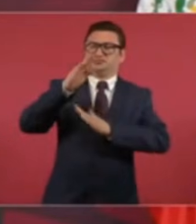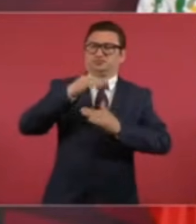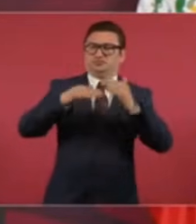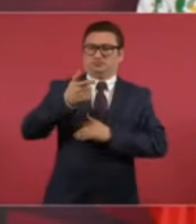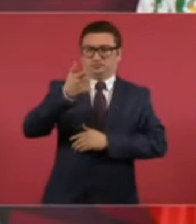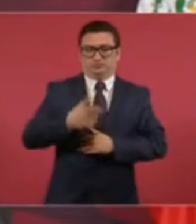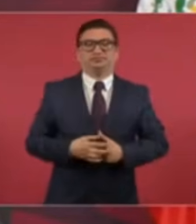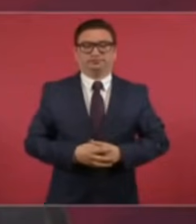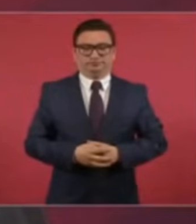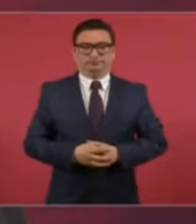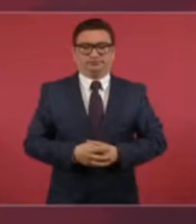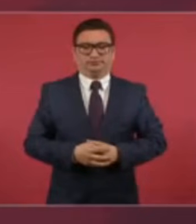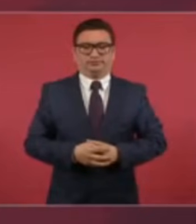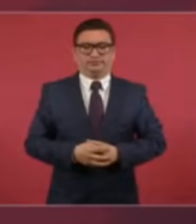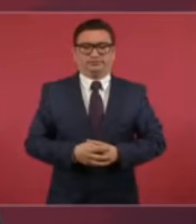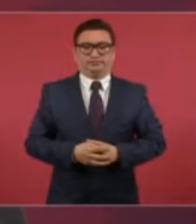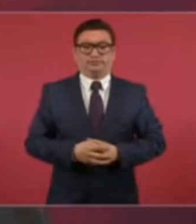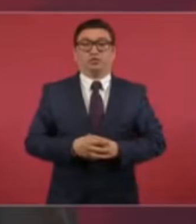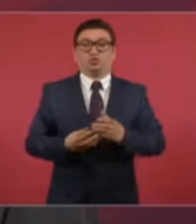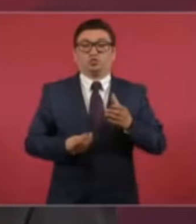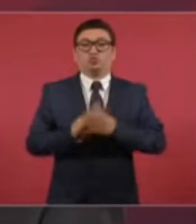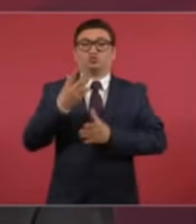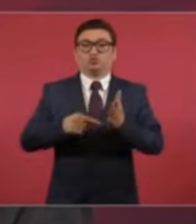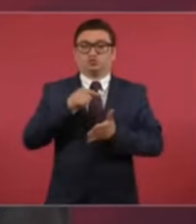que van a seguir creando empleos.